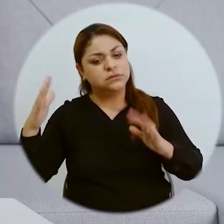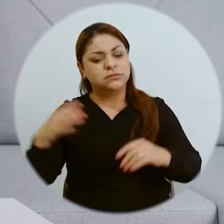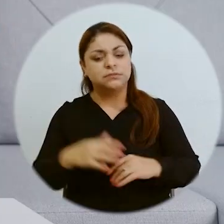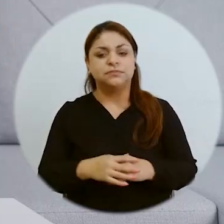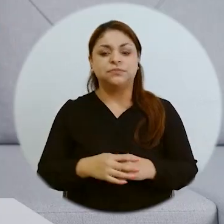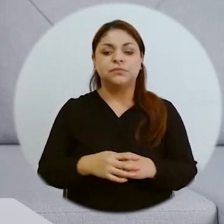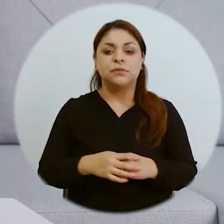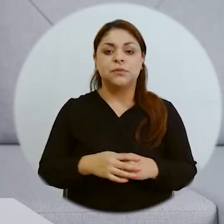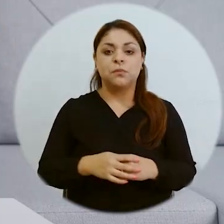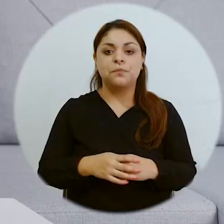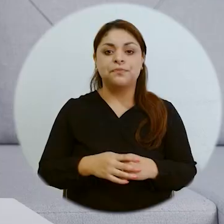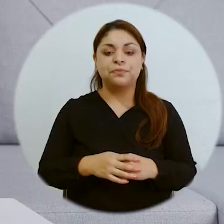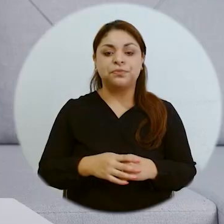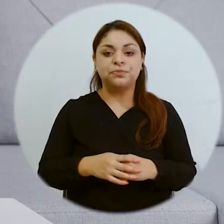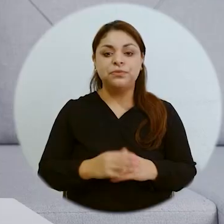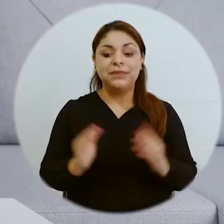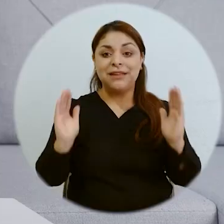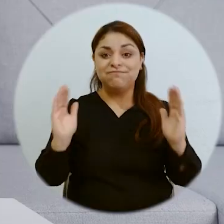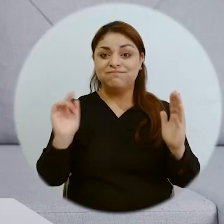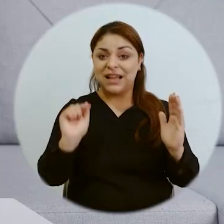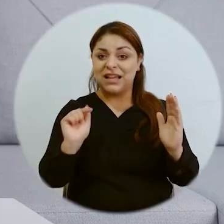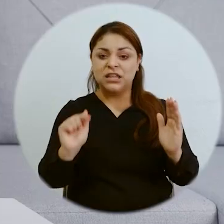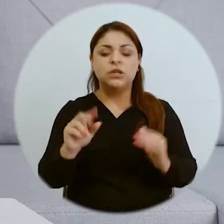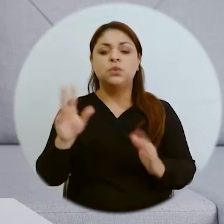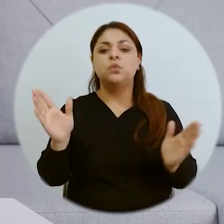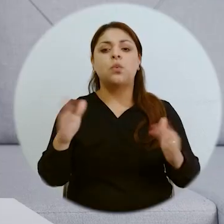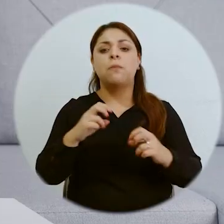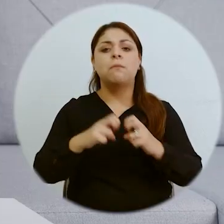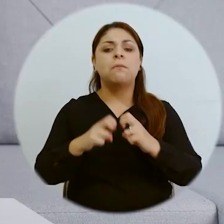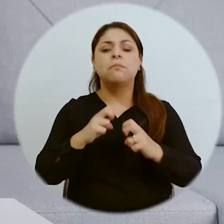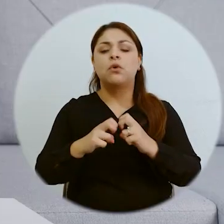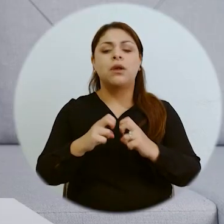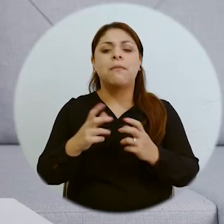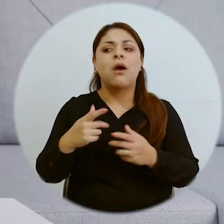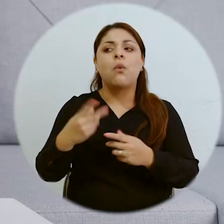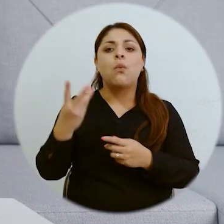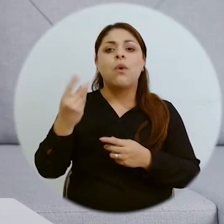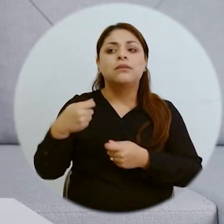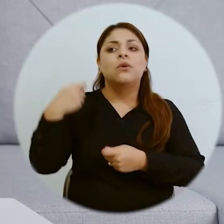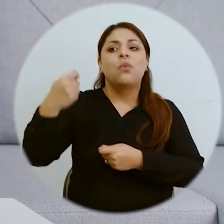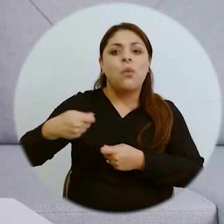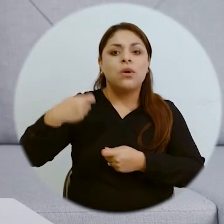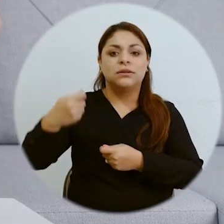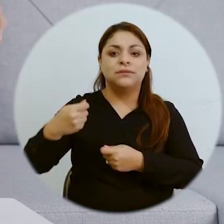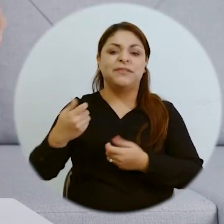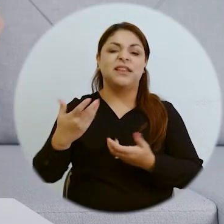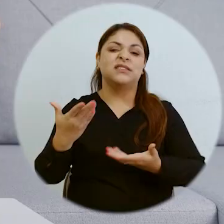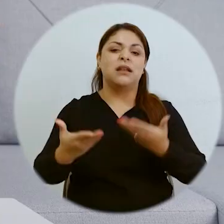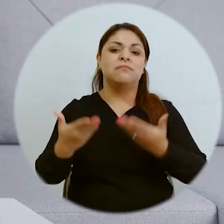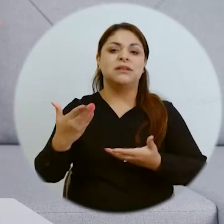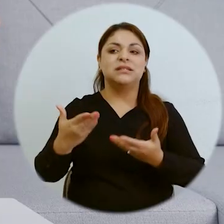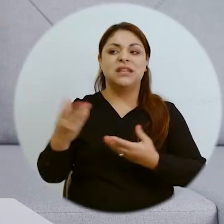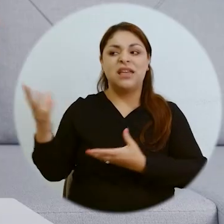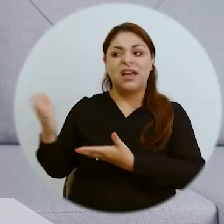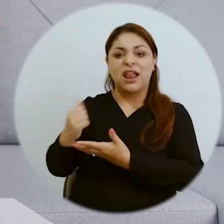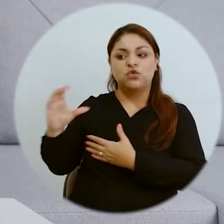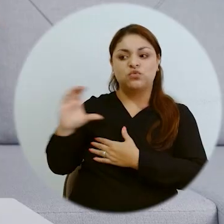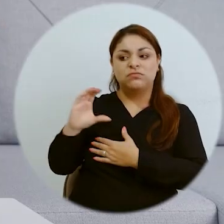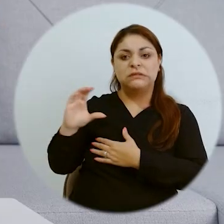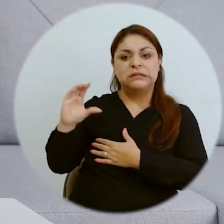tercio de la población anda con niveles de endeudamiento en el orden del 40 al 45%. Y claro, es un número promedio,